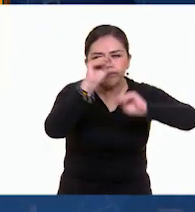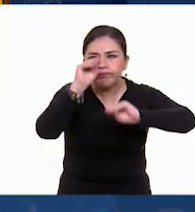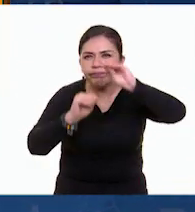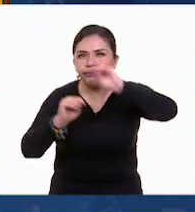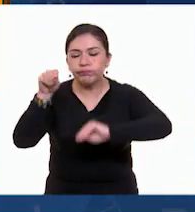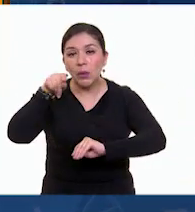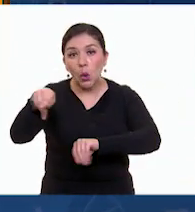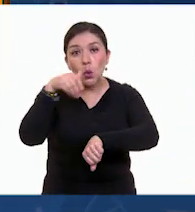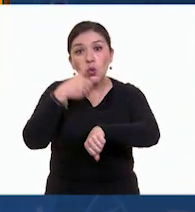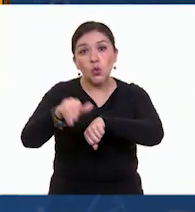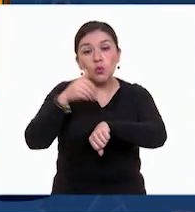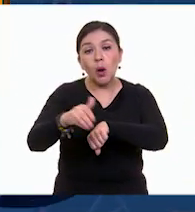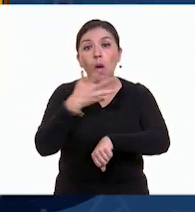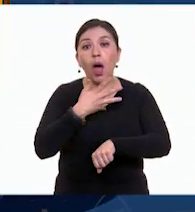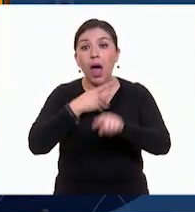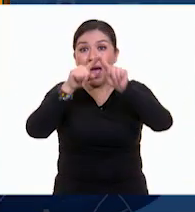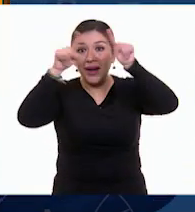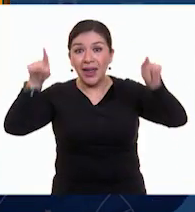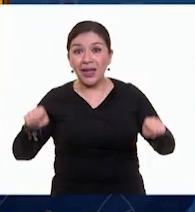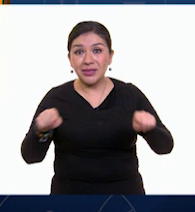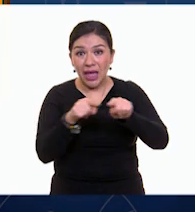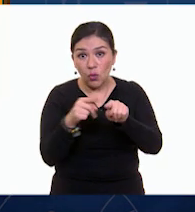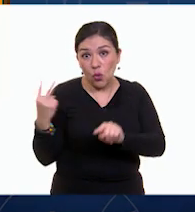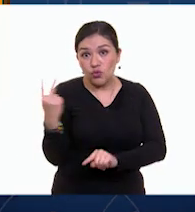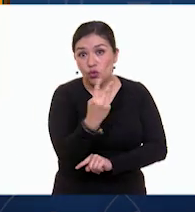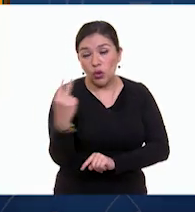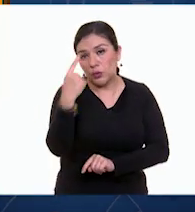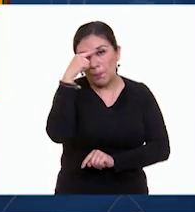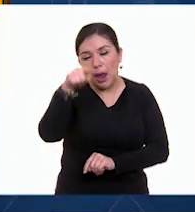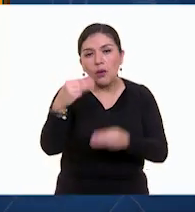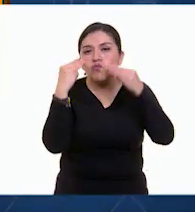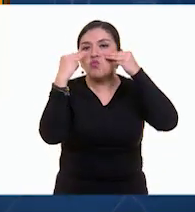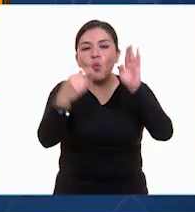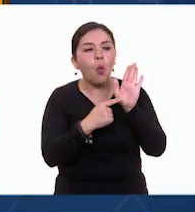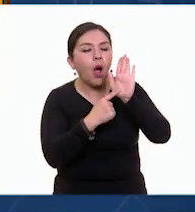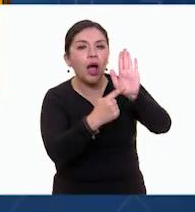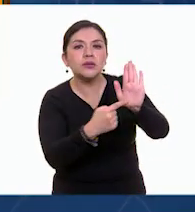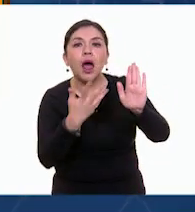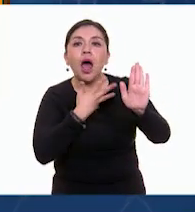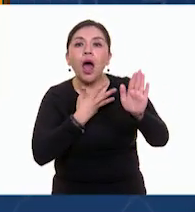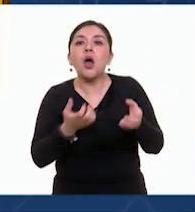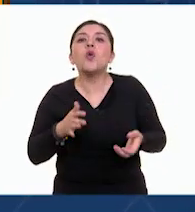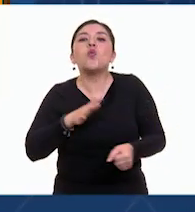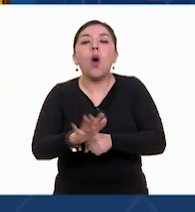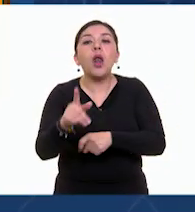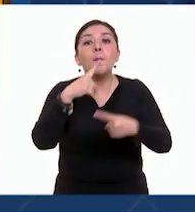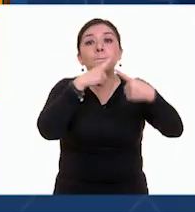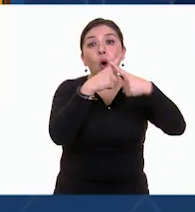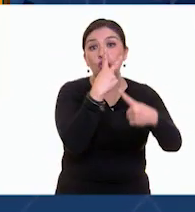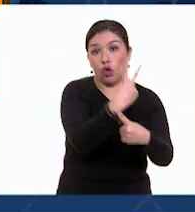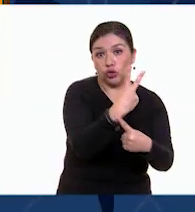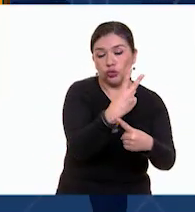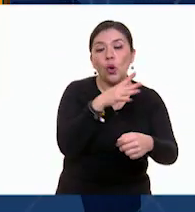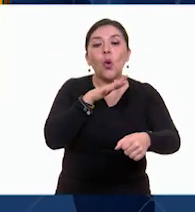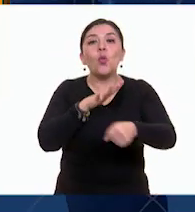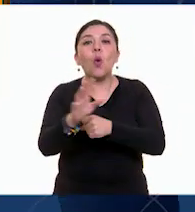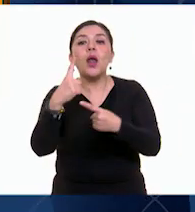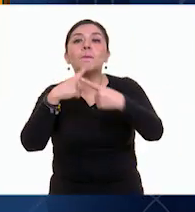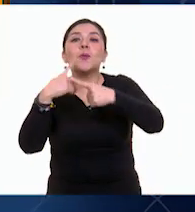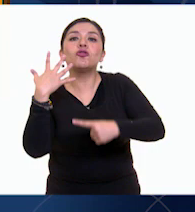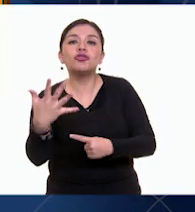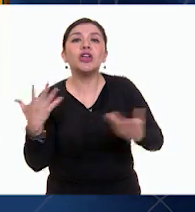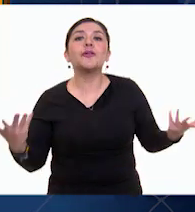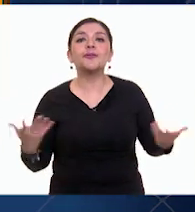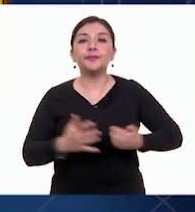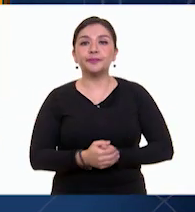números que hay en los rectángulos para mostrar cuáles son los múltiplos de 2, cuáles son los múltiplos de